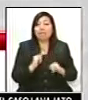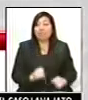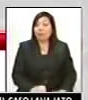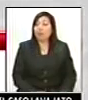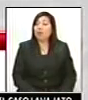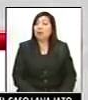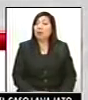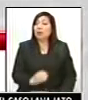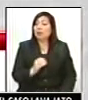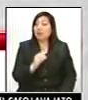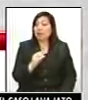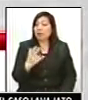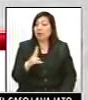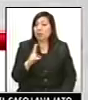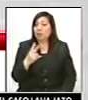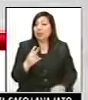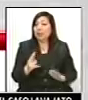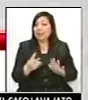auditoría